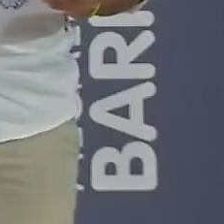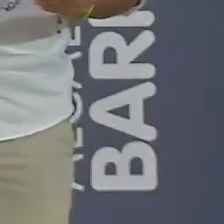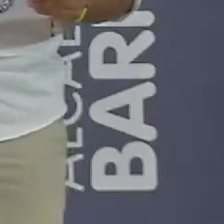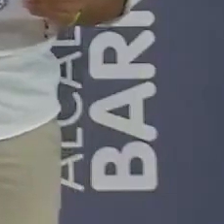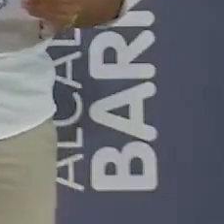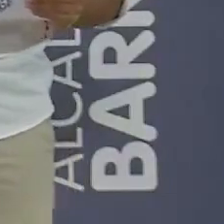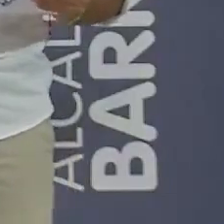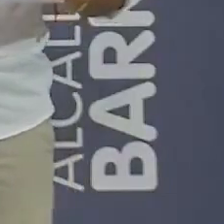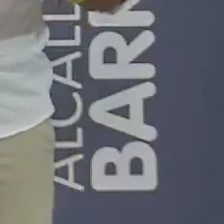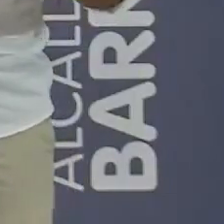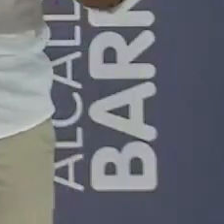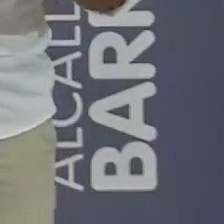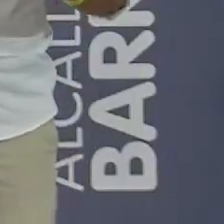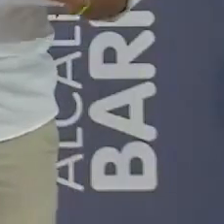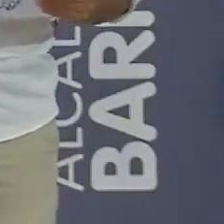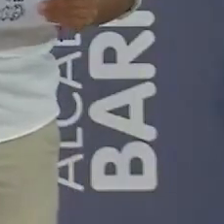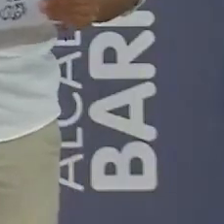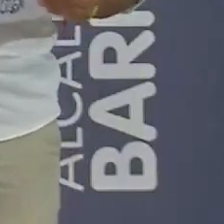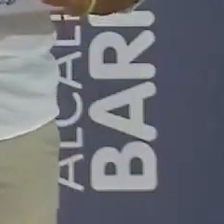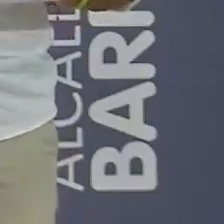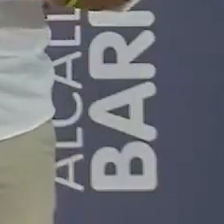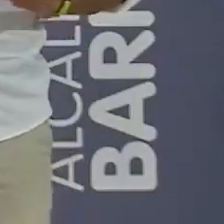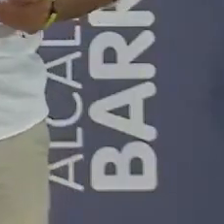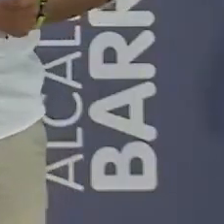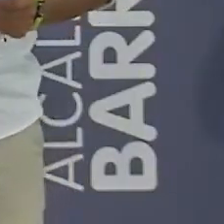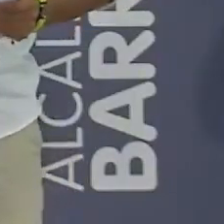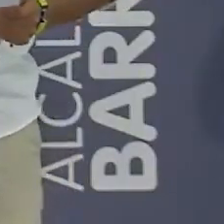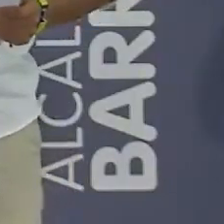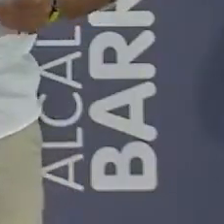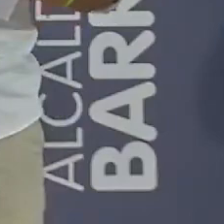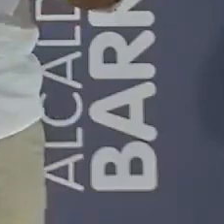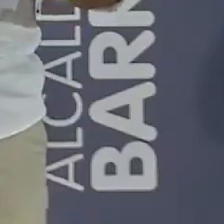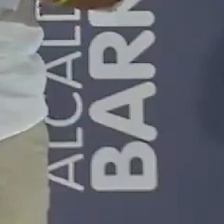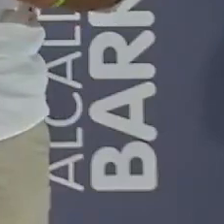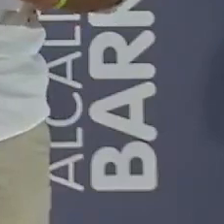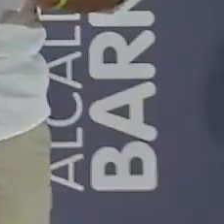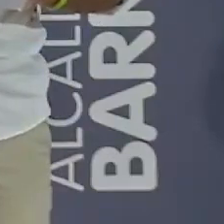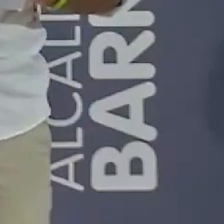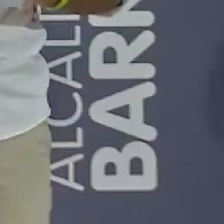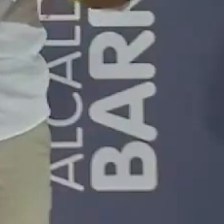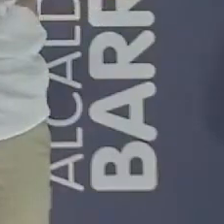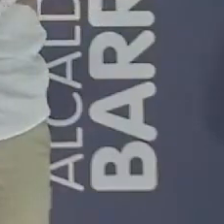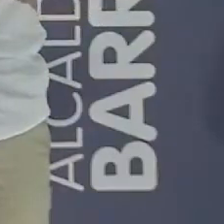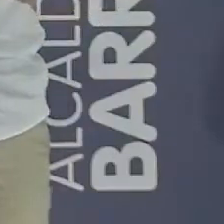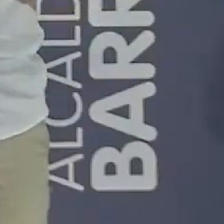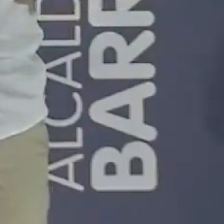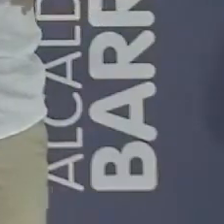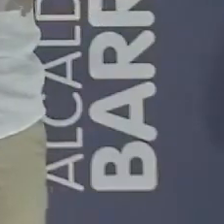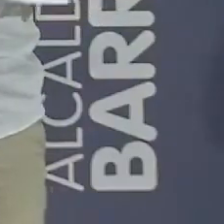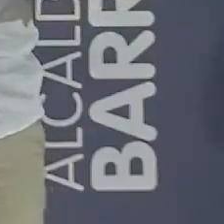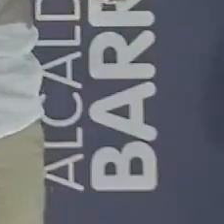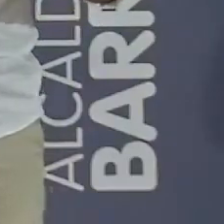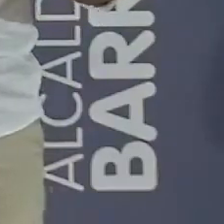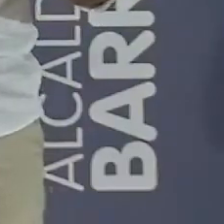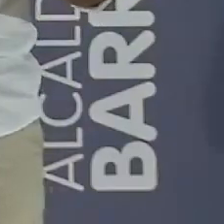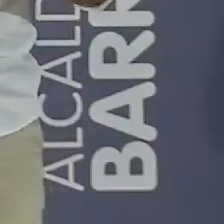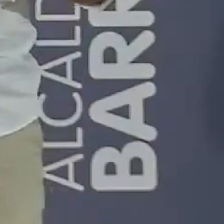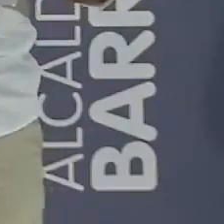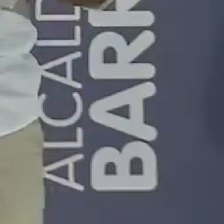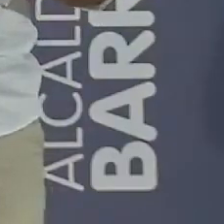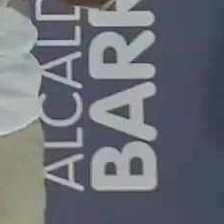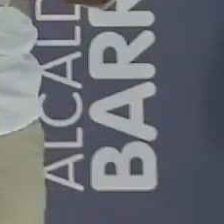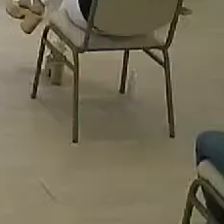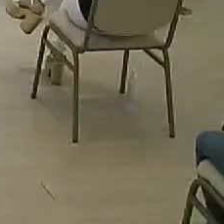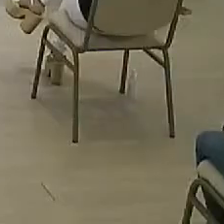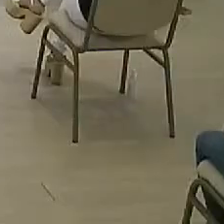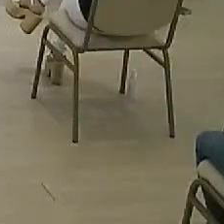en ambiciosos, emblemáticos y transformadores proyectos de ciudad. Bueno, son ellos la recuperación integral de la Ciénaga de Mallorquín,